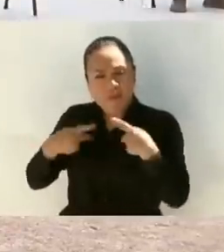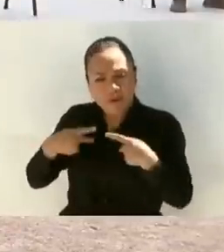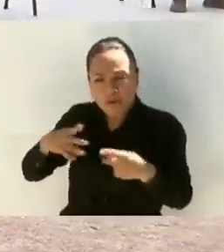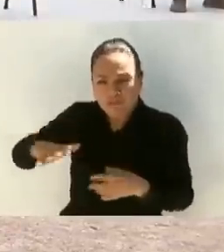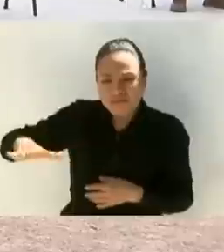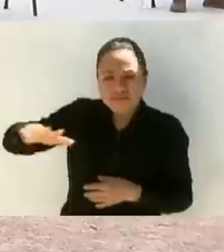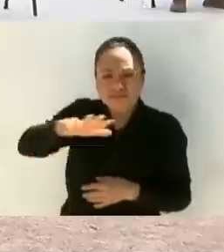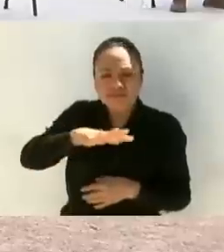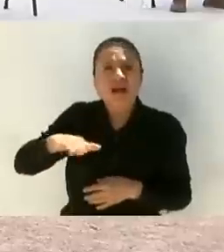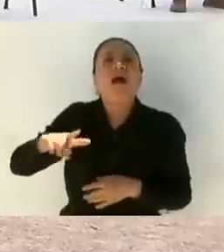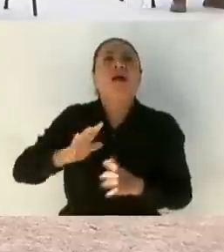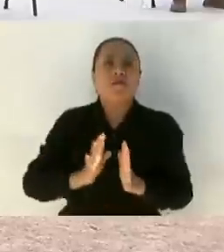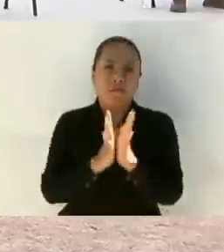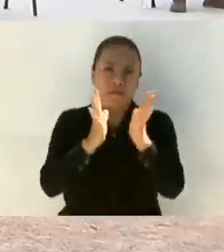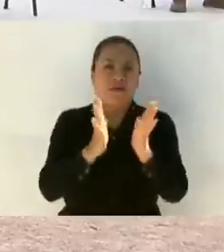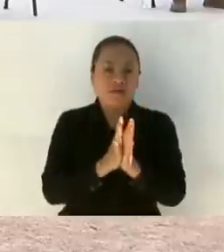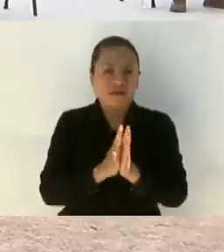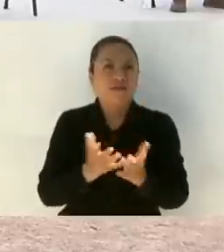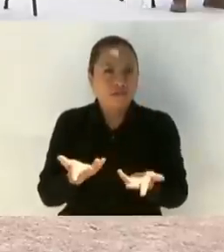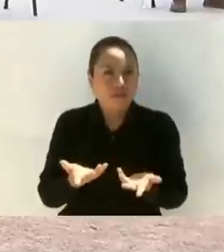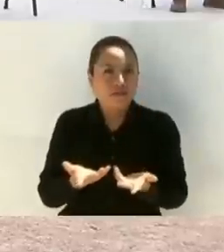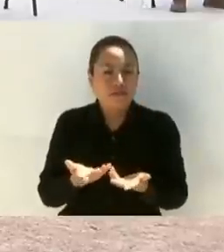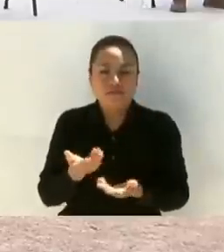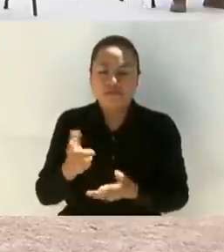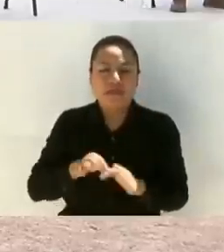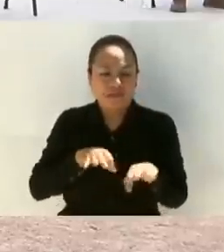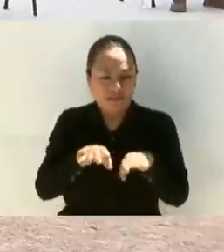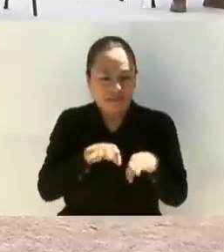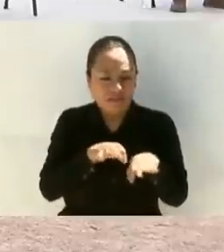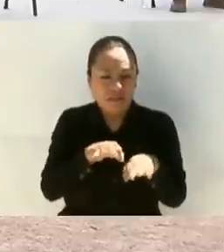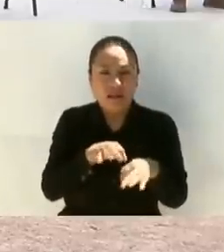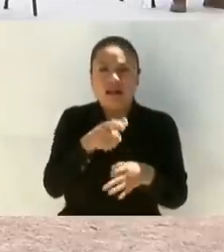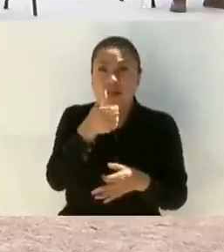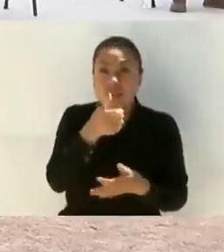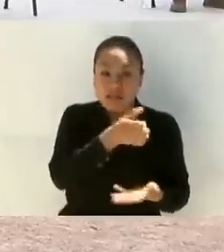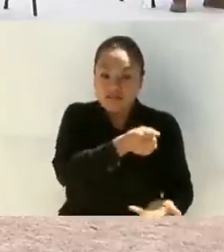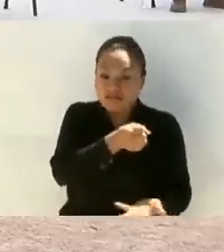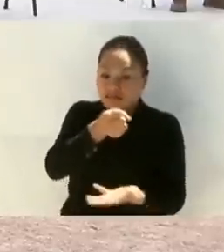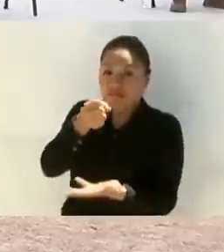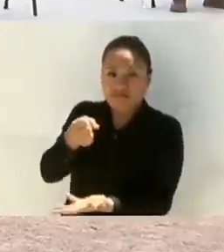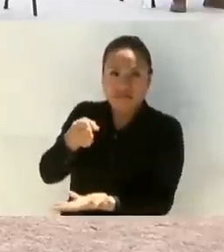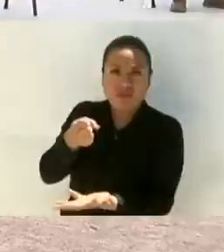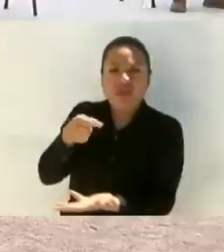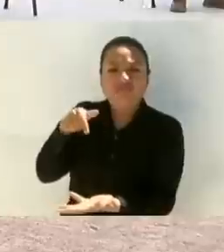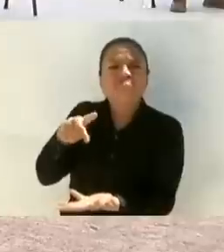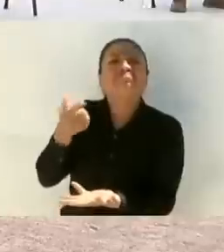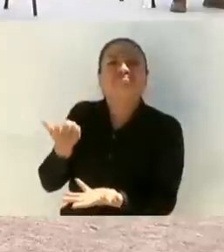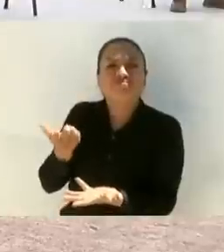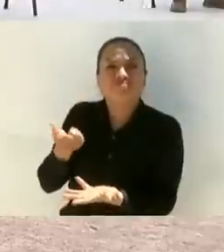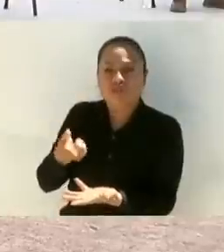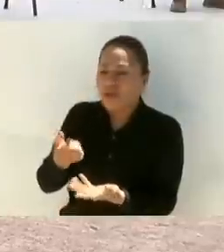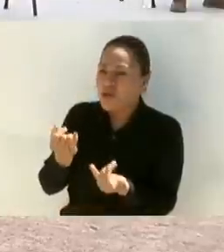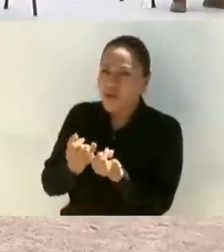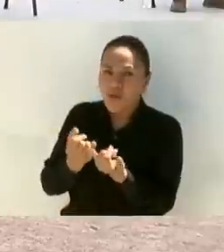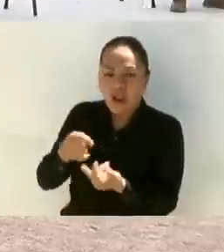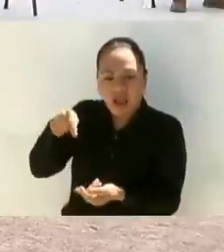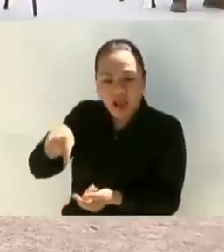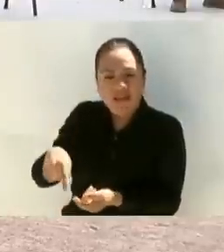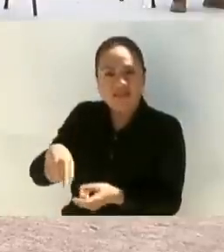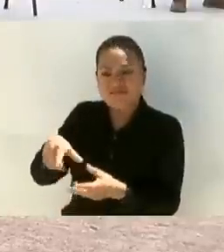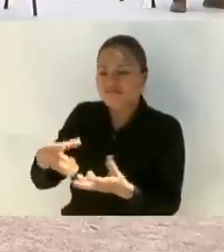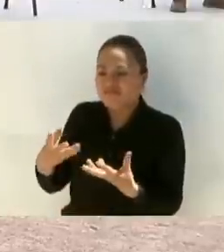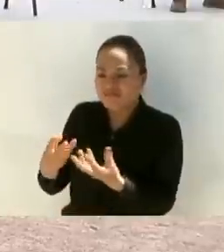y el presupuesto queda en las mismas comunidades,